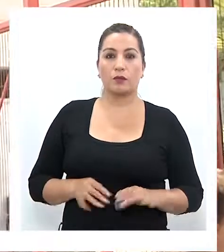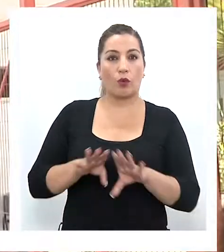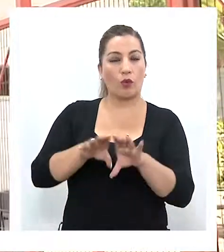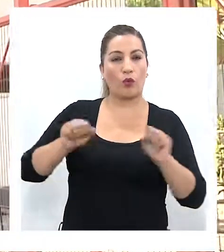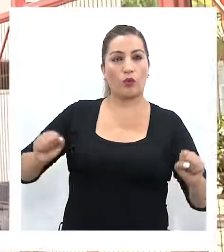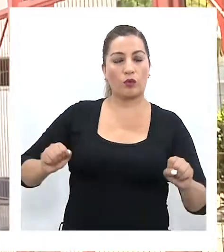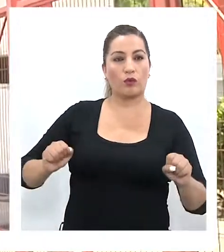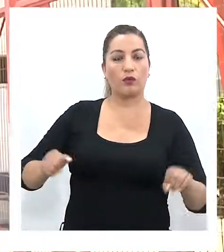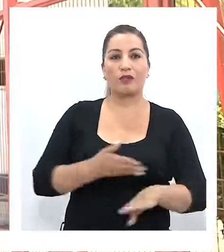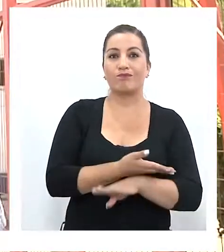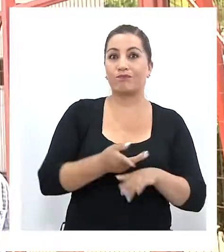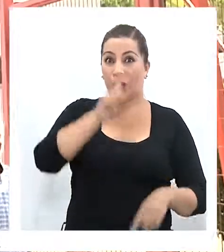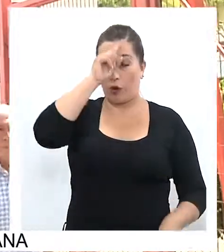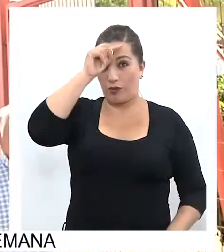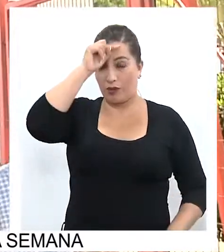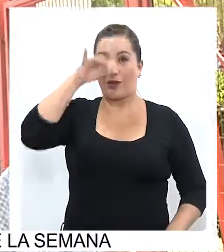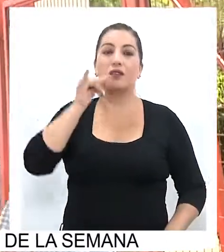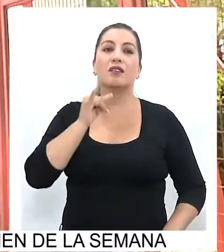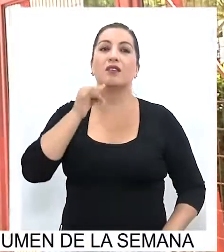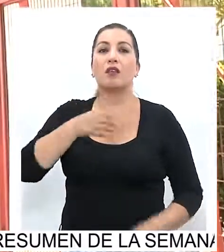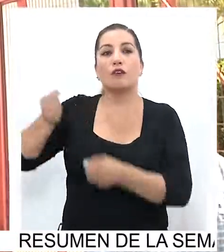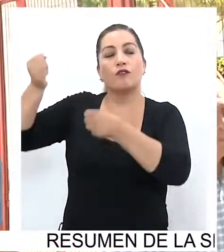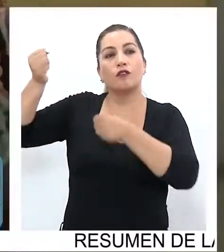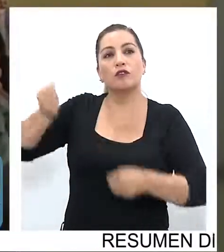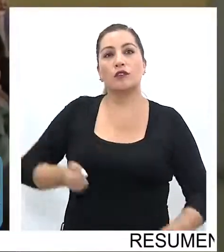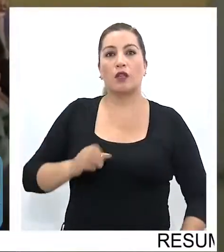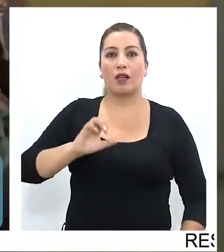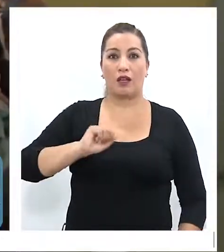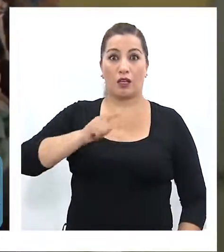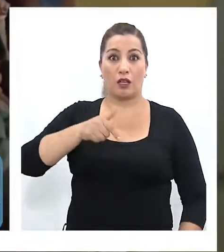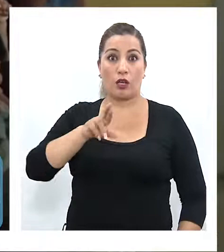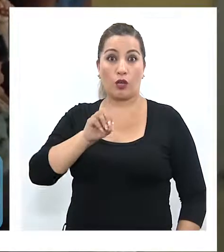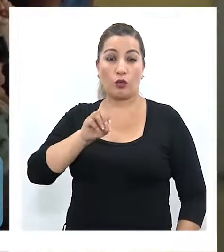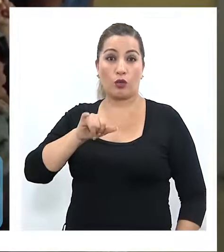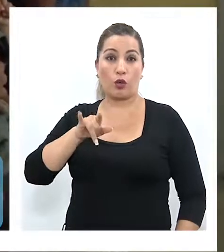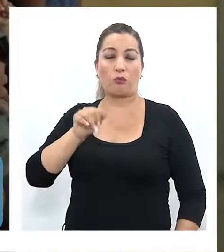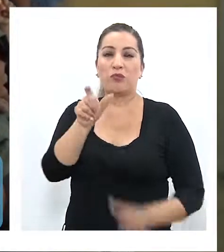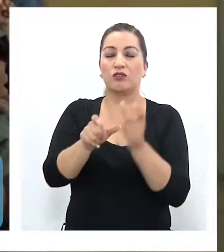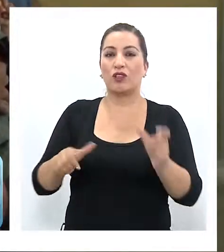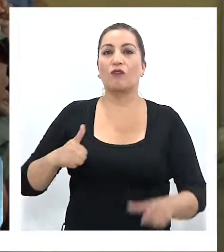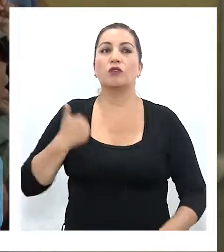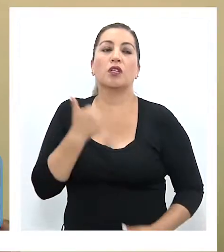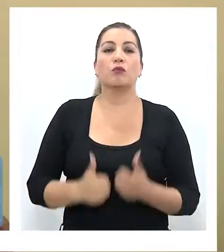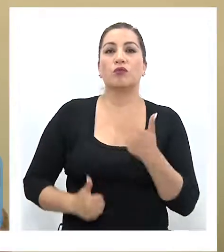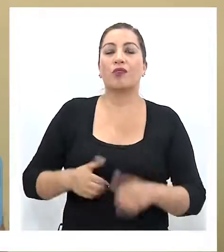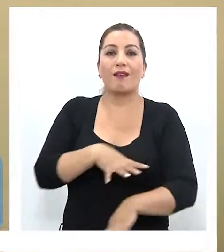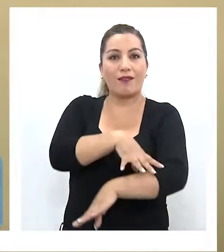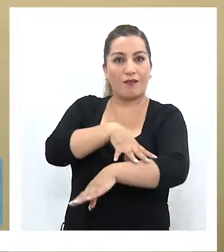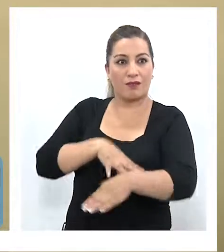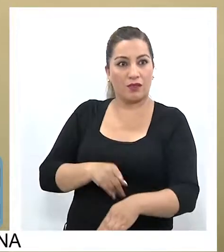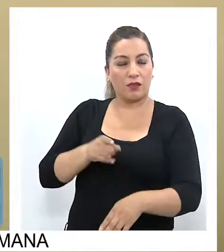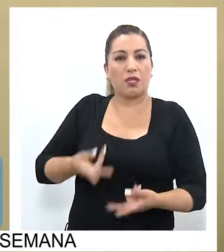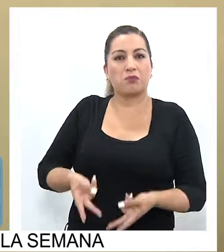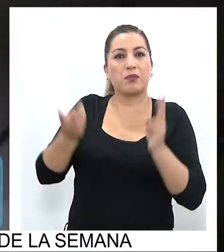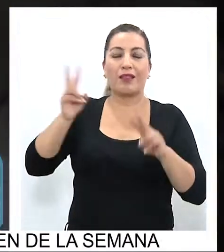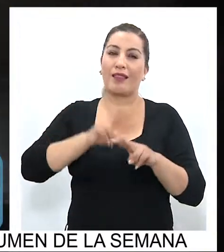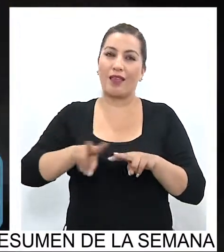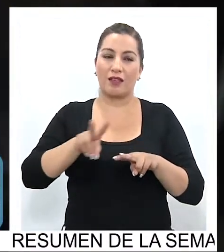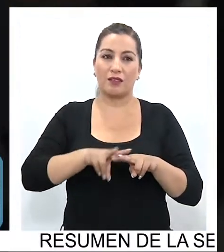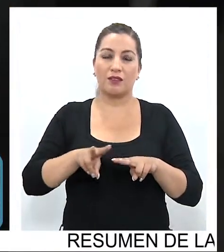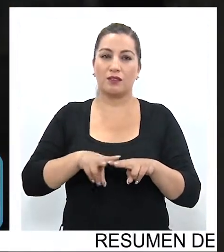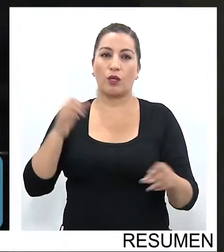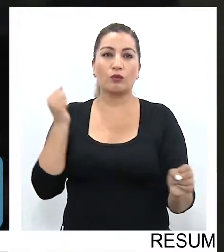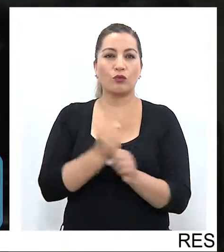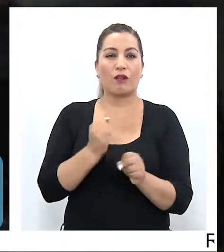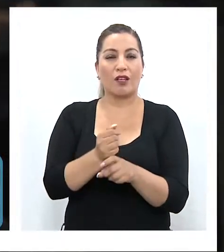Un convenio entre el Servicio de Salud de Iquique, la Fundación Acrux de Profesionales Voluntarios y la Armada de Chile permitirá